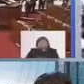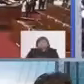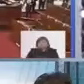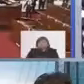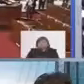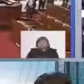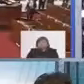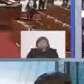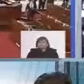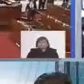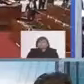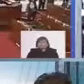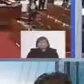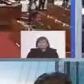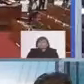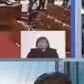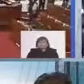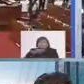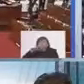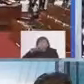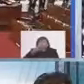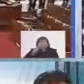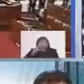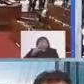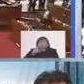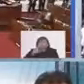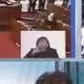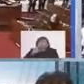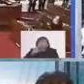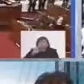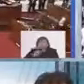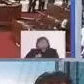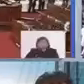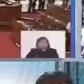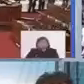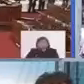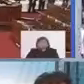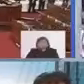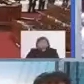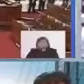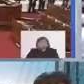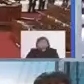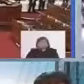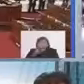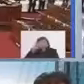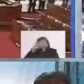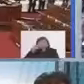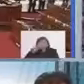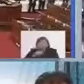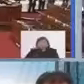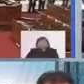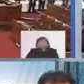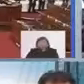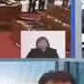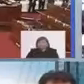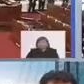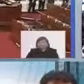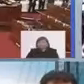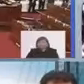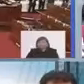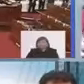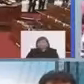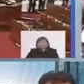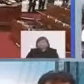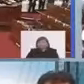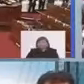por parte de las Fuerzas Armadas y Policía Nacional del Perú. Se invoca a la ciudadanía a mantener la calma y a confiar en las